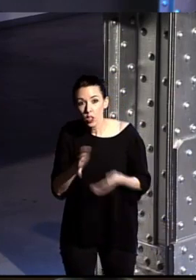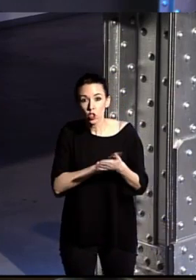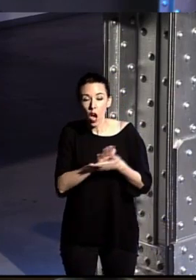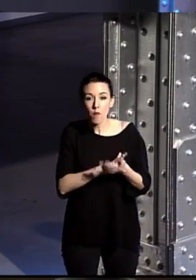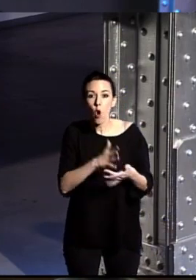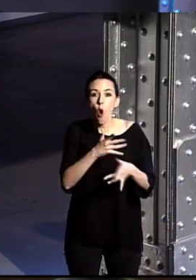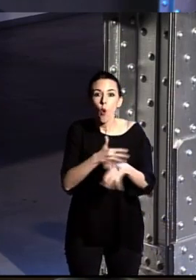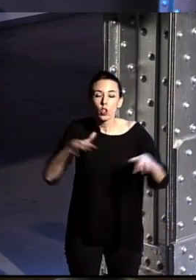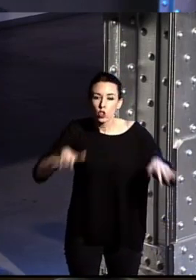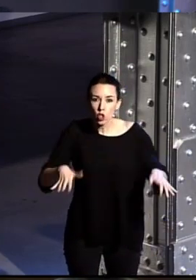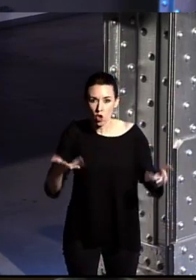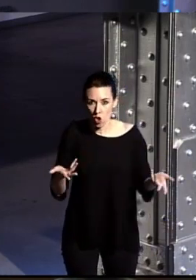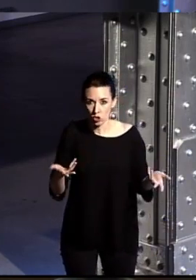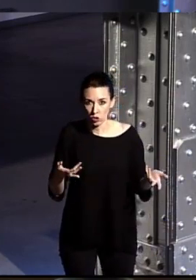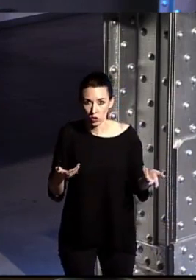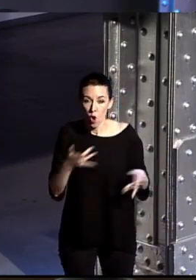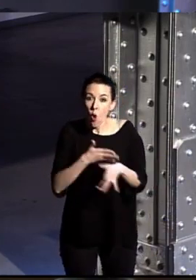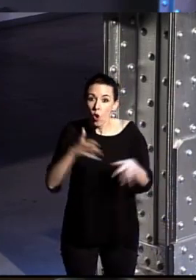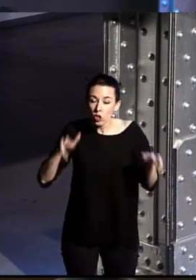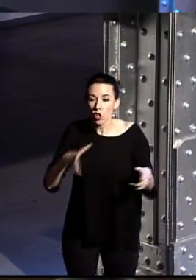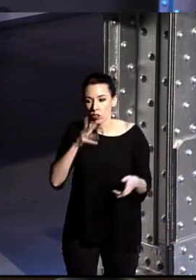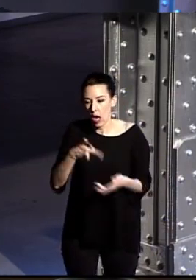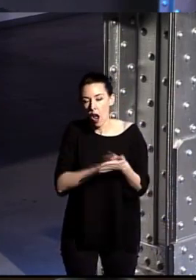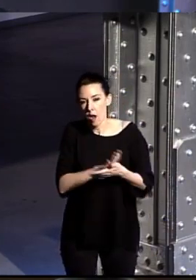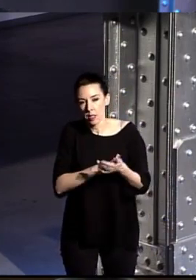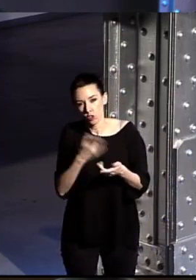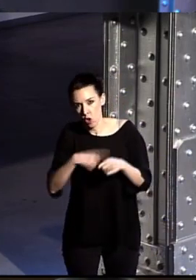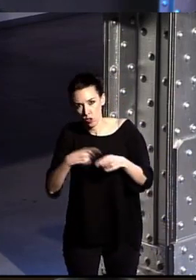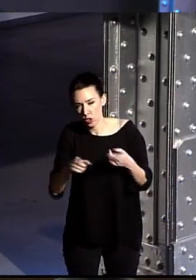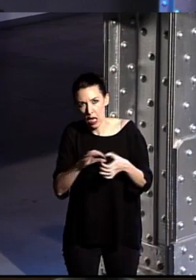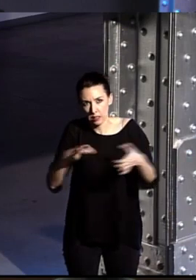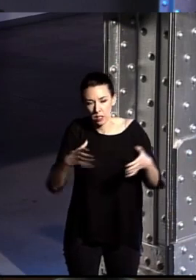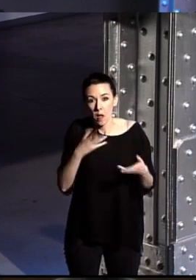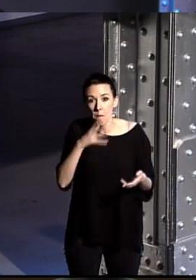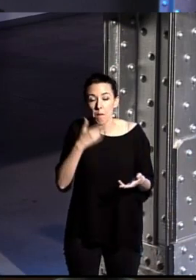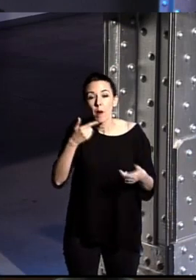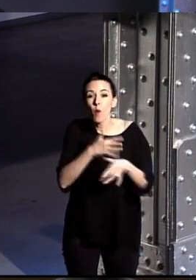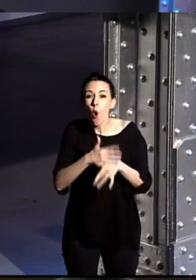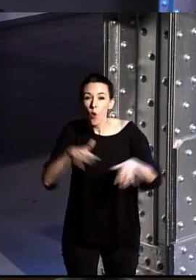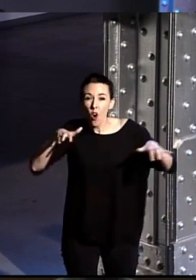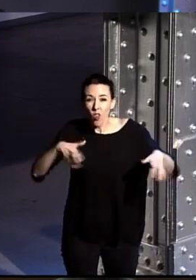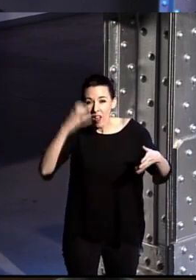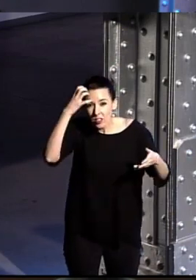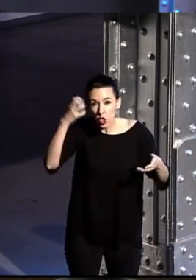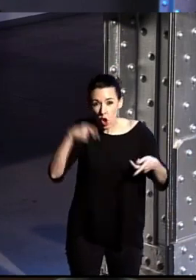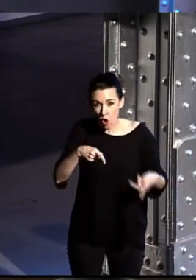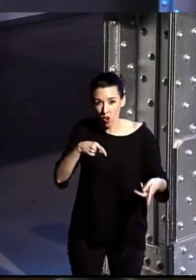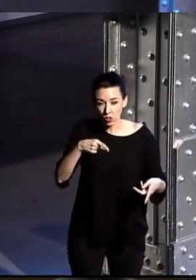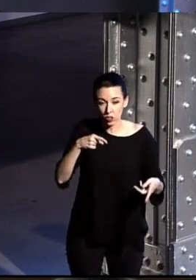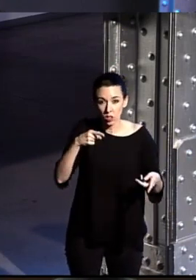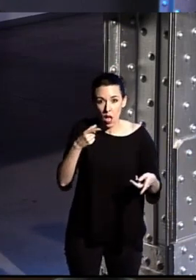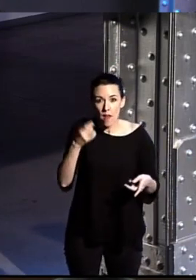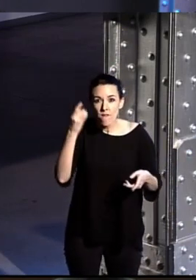yo de Juego de Tronos, porque el Juego de Tronos, aquí estamos hablando de cosas que no vienen a cuento, pero es que en Juego de Viene Tronos a cuento todo. hay muy